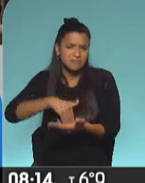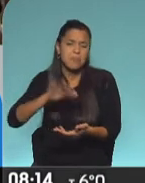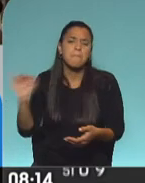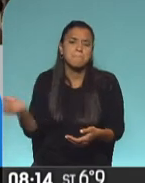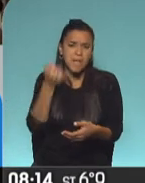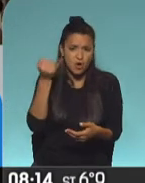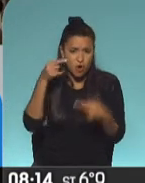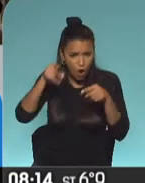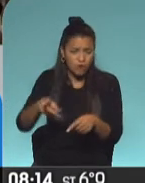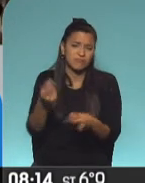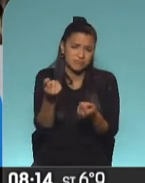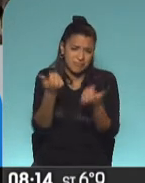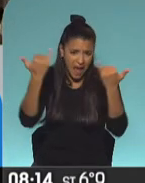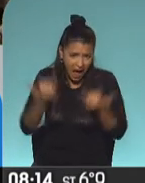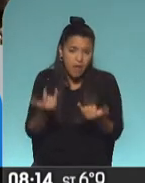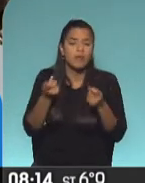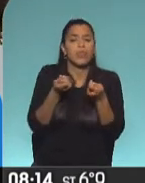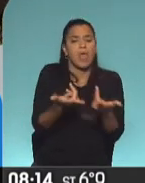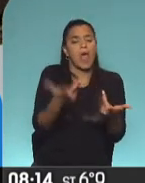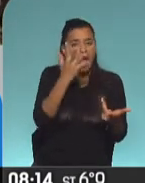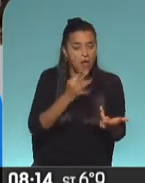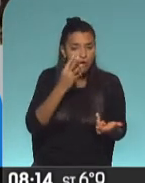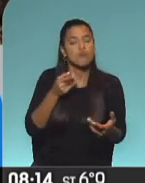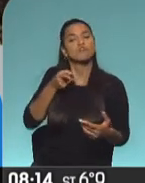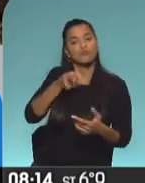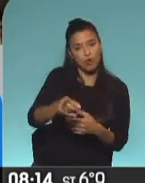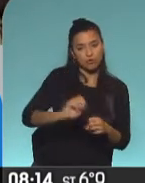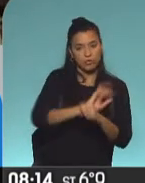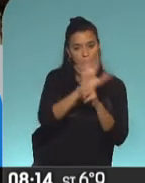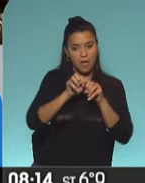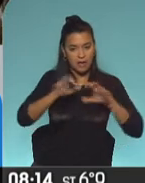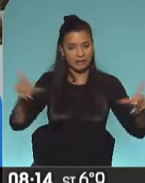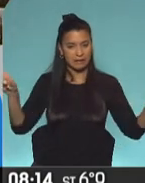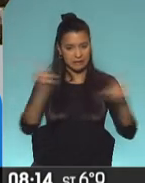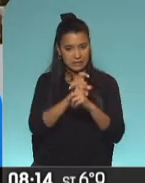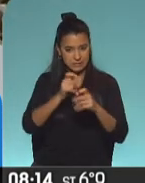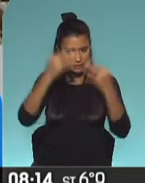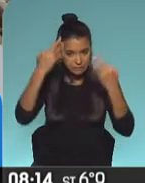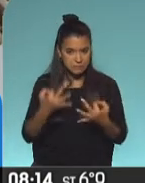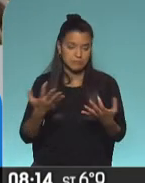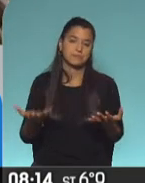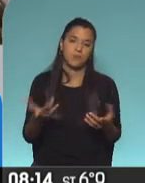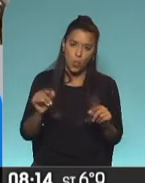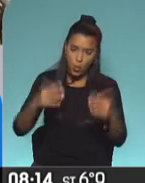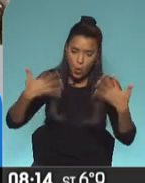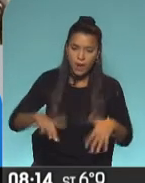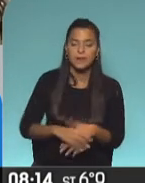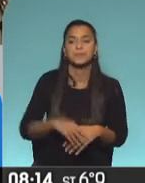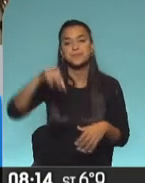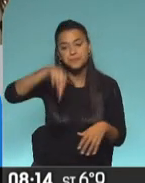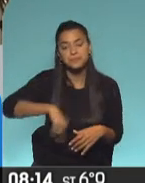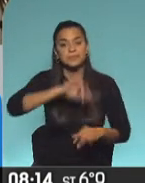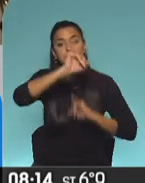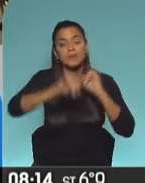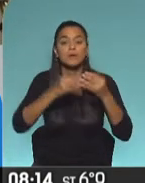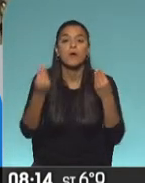mejores condiciones tienen, también aporten su granito de arena para enfrentar esta crisis que tanto duele. En este marco explicará